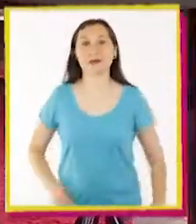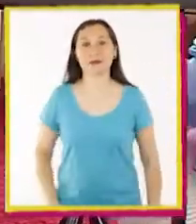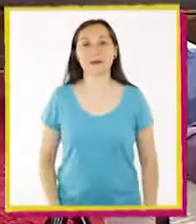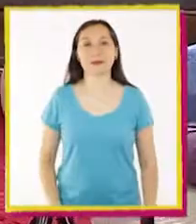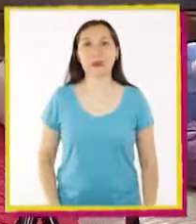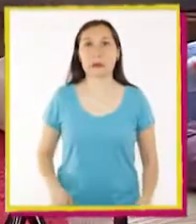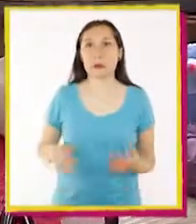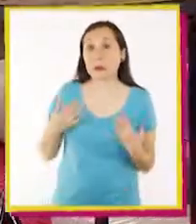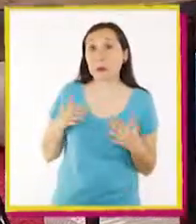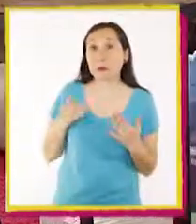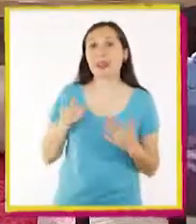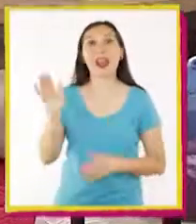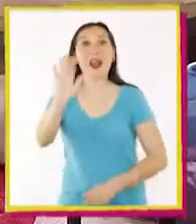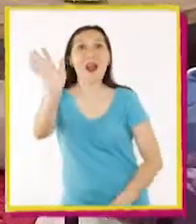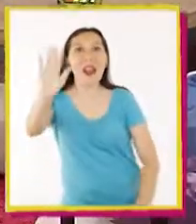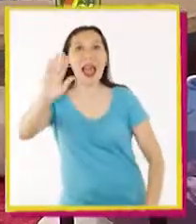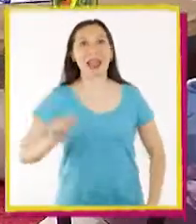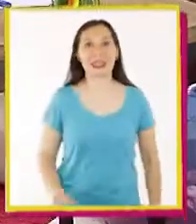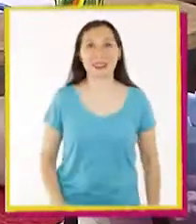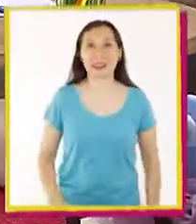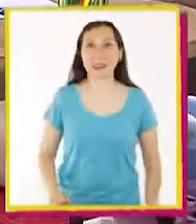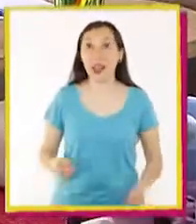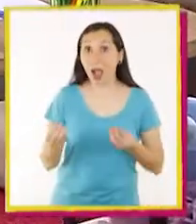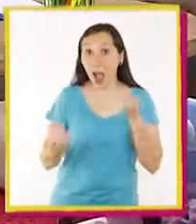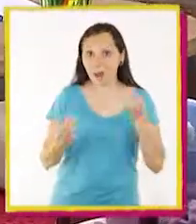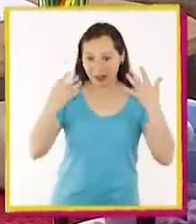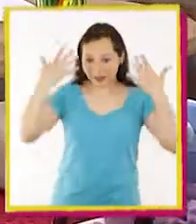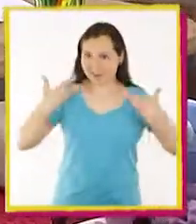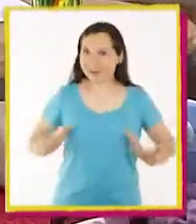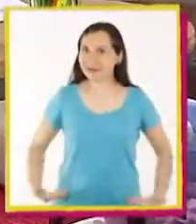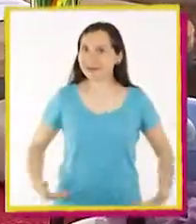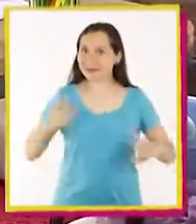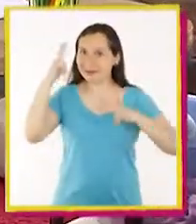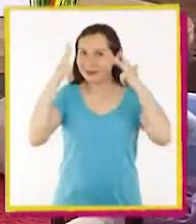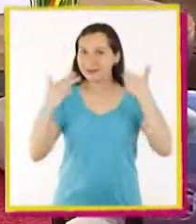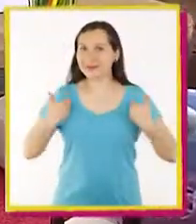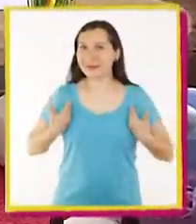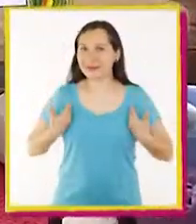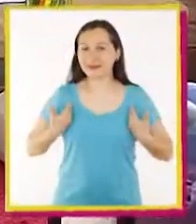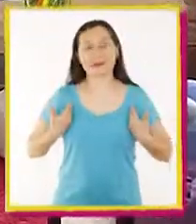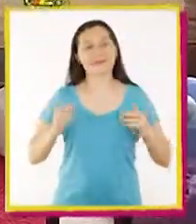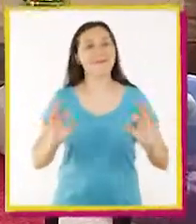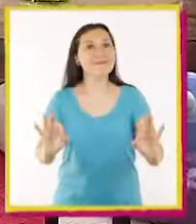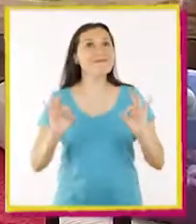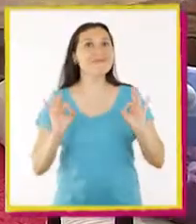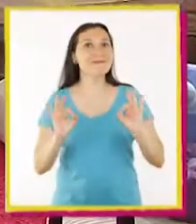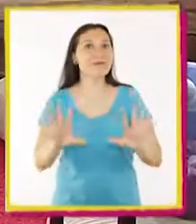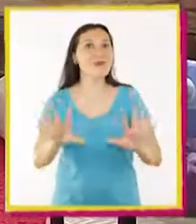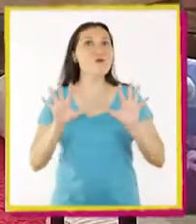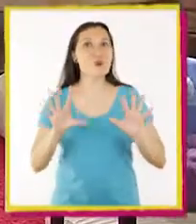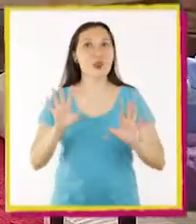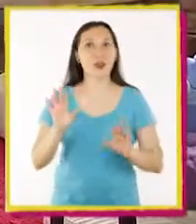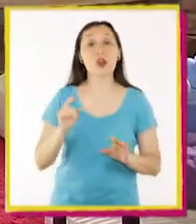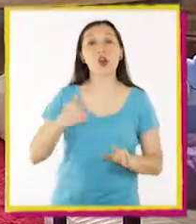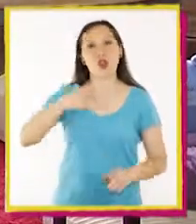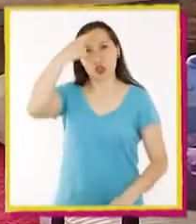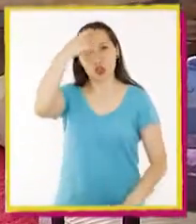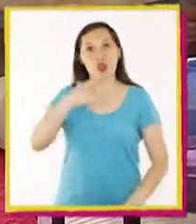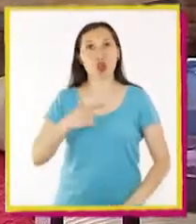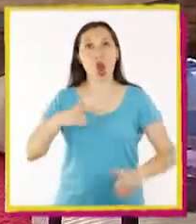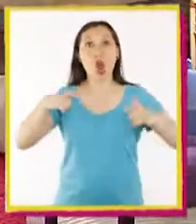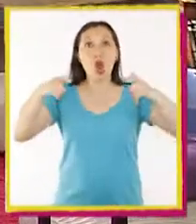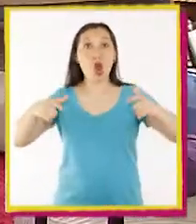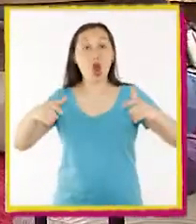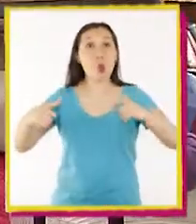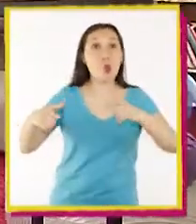chao. ¡Uy! ¡Hola! ¡Hola! ¿Qué les parece mi disfraz? Lo máximo, ¿no? ¡Soy